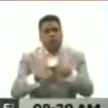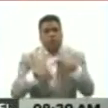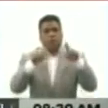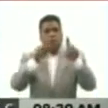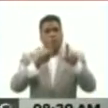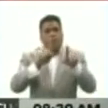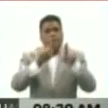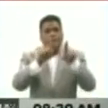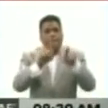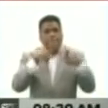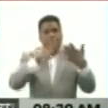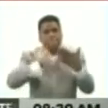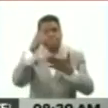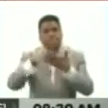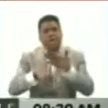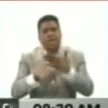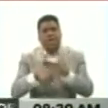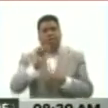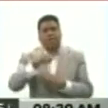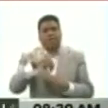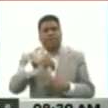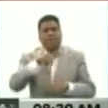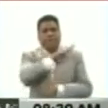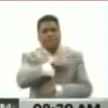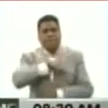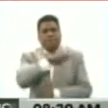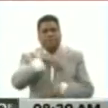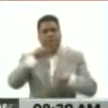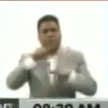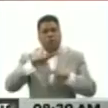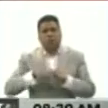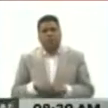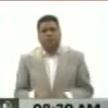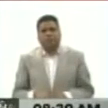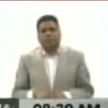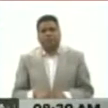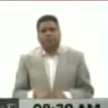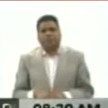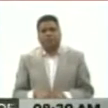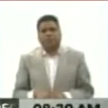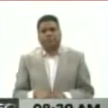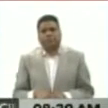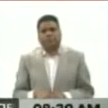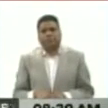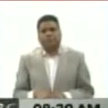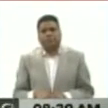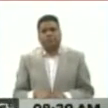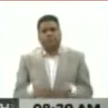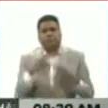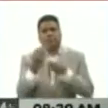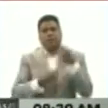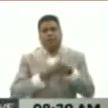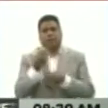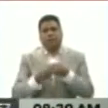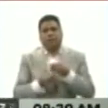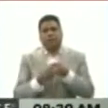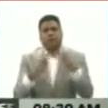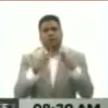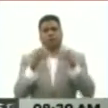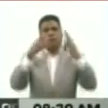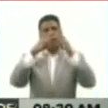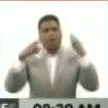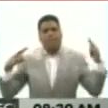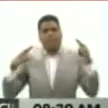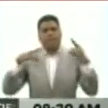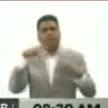Jóvenes del Barrio, por parte de la Negripólita también se está haciendo socio productivo. Se están haciendo lo que es campamento del Plan